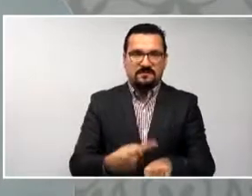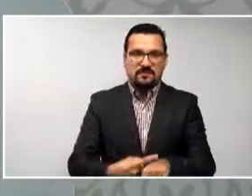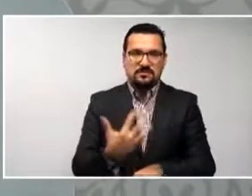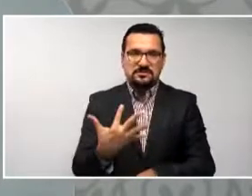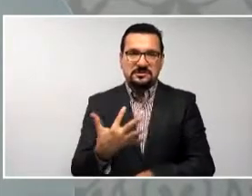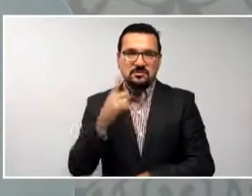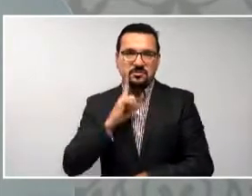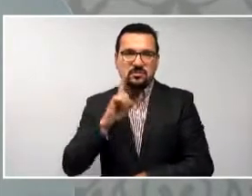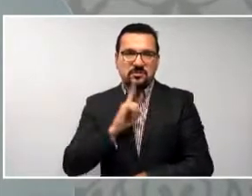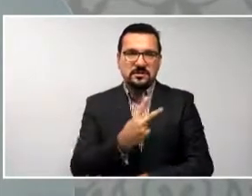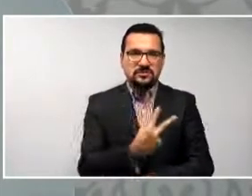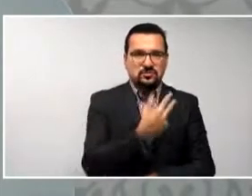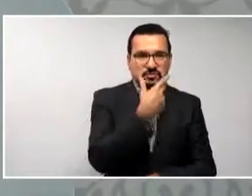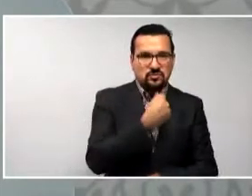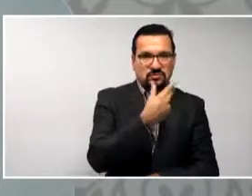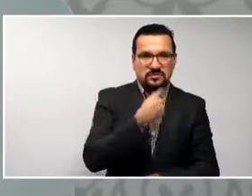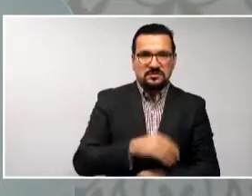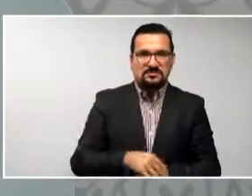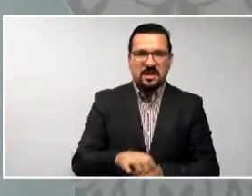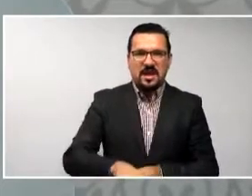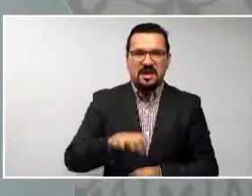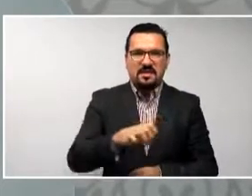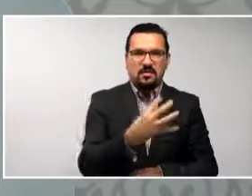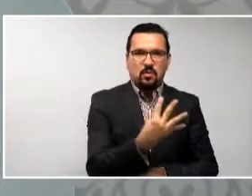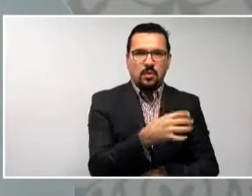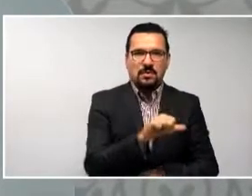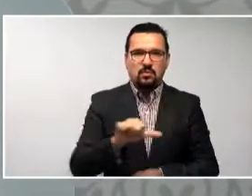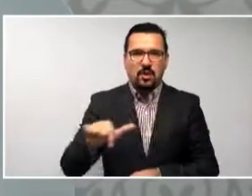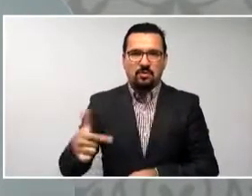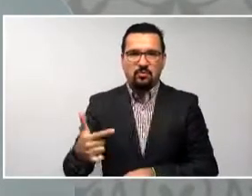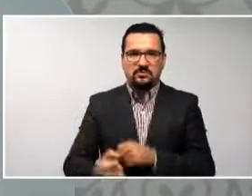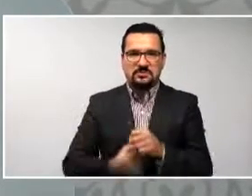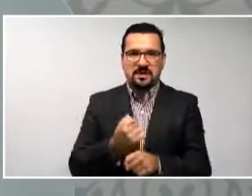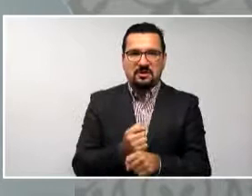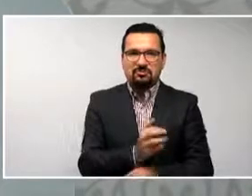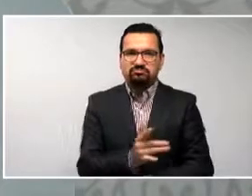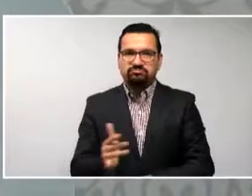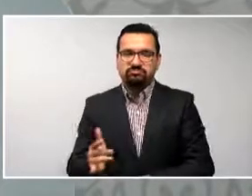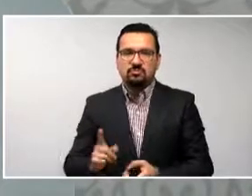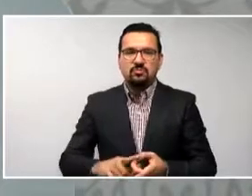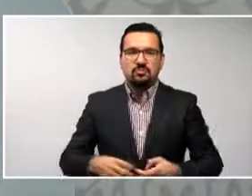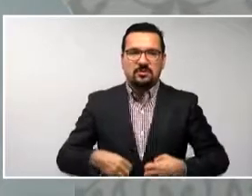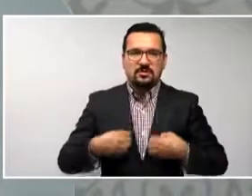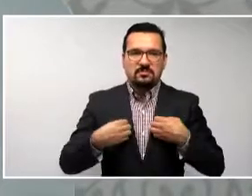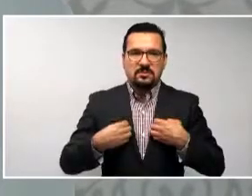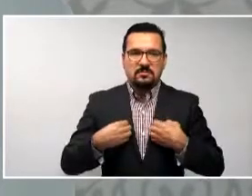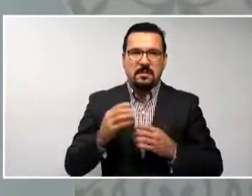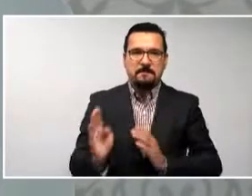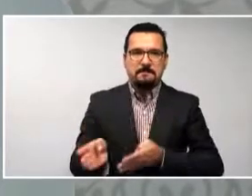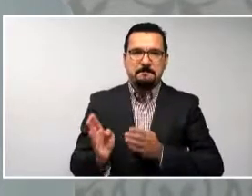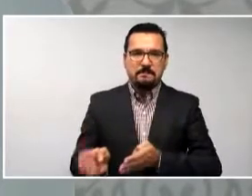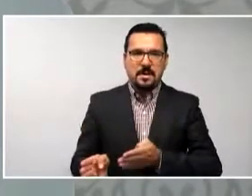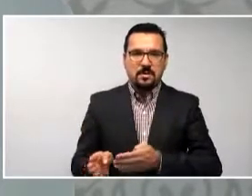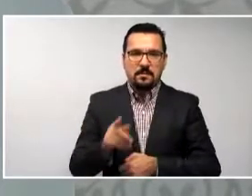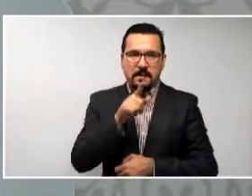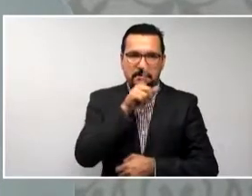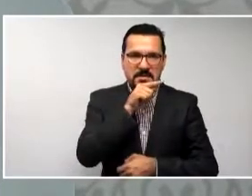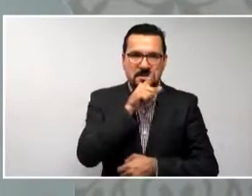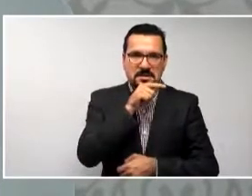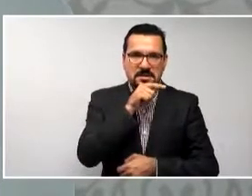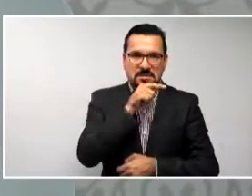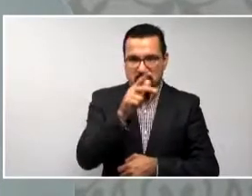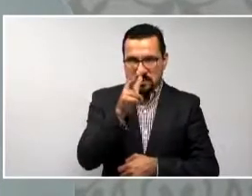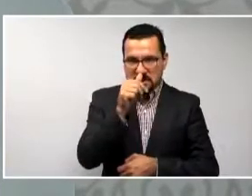niñas y dos niños de entre 4 y 12 años residentes de vacuno pitiquito